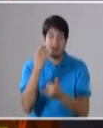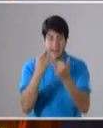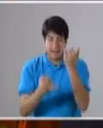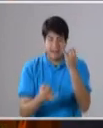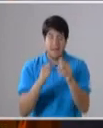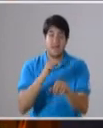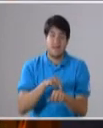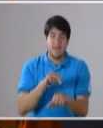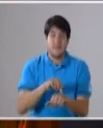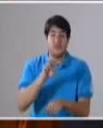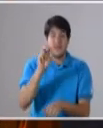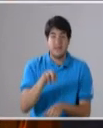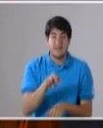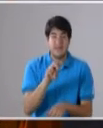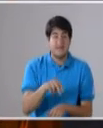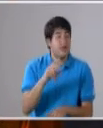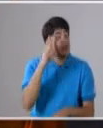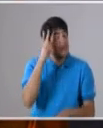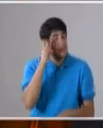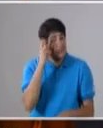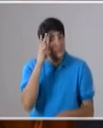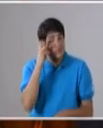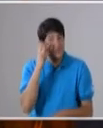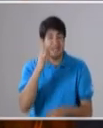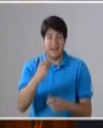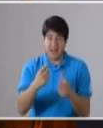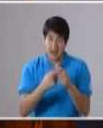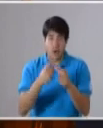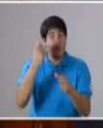que debe ser escuchada, no oída.